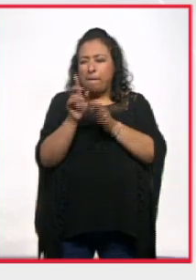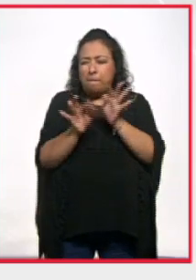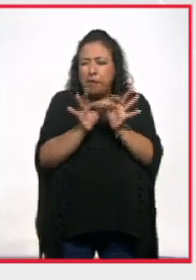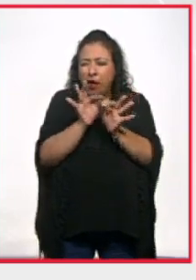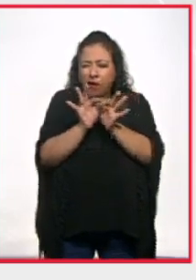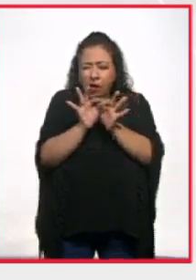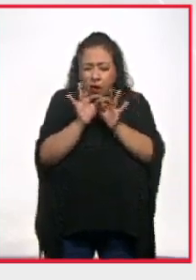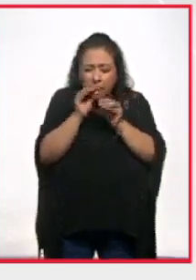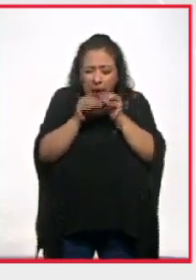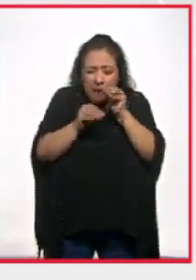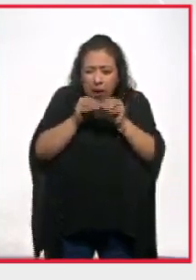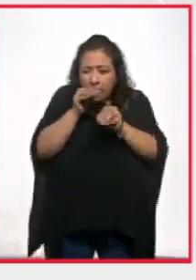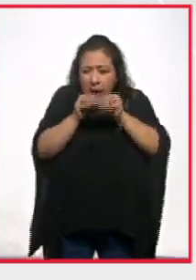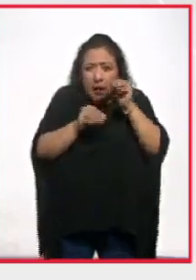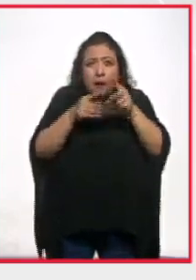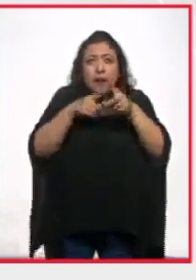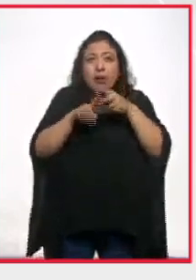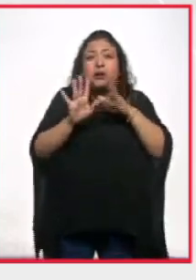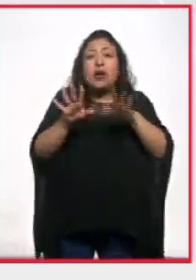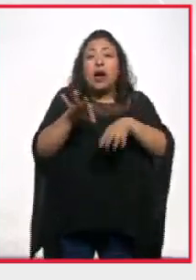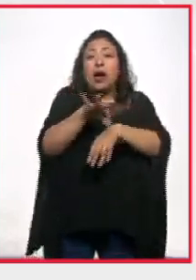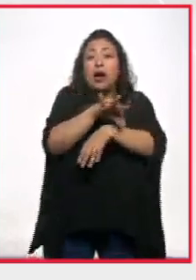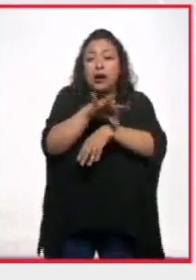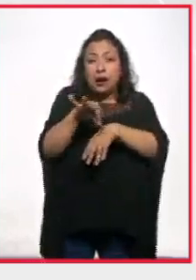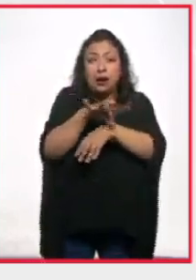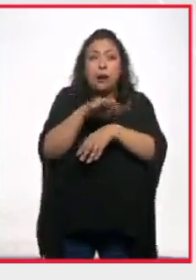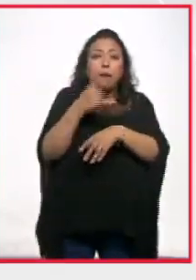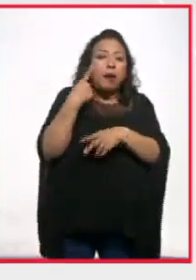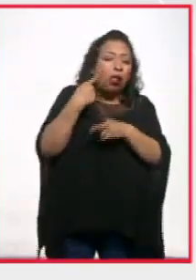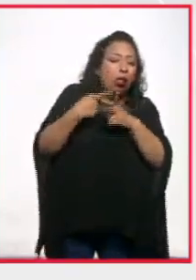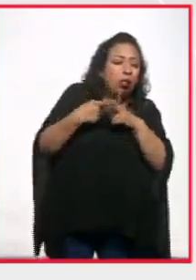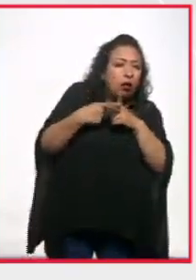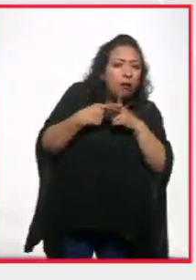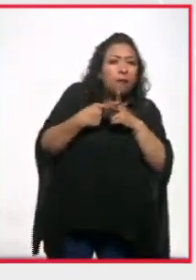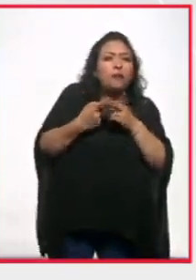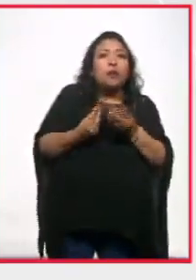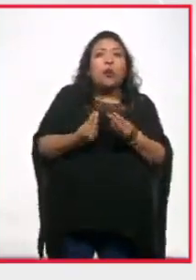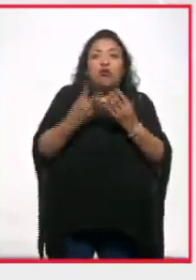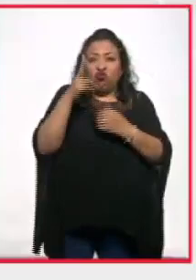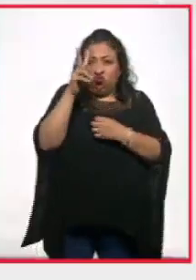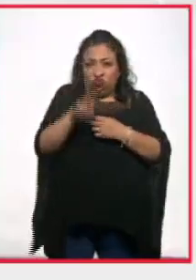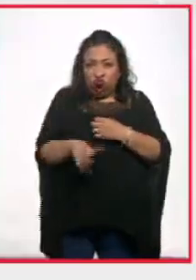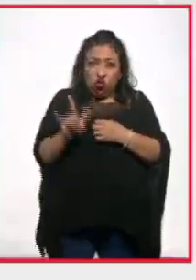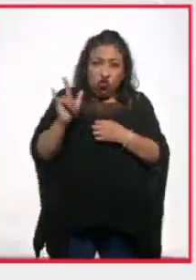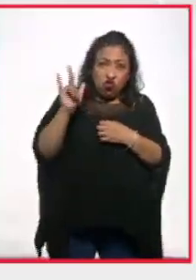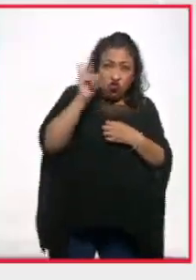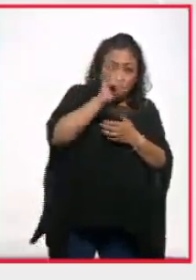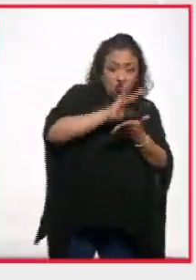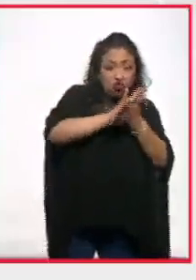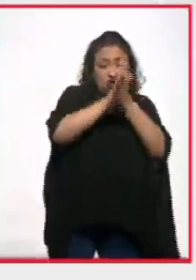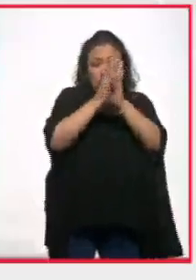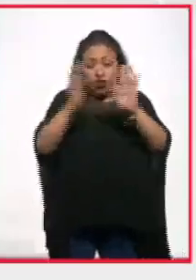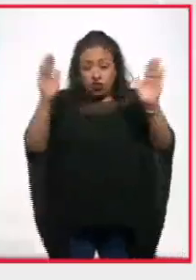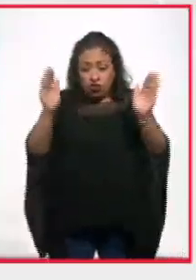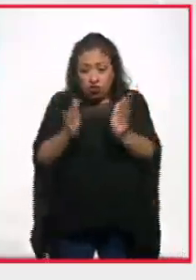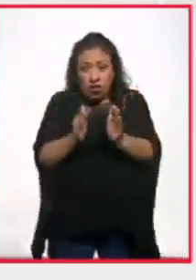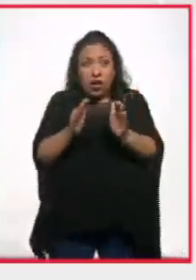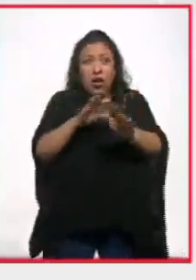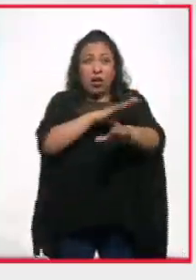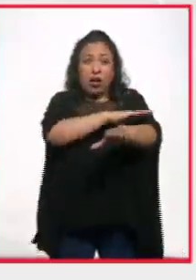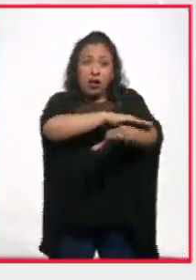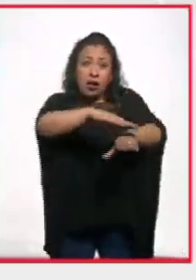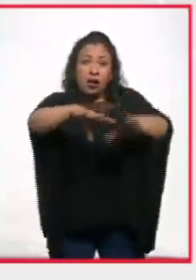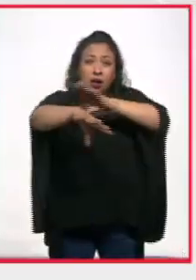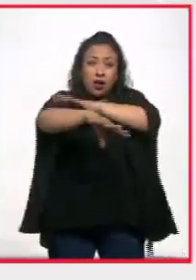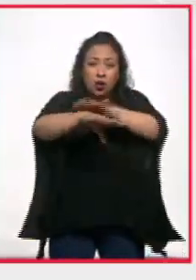el diseño a detalle, es en donde ya entramos a la parte ingenieril, en donde ya tenemos que hacer los cálculos reales de una aeronave para poder diseñar de esta manera las alas,